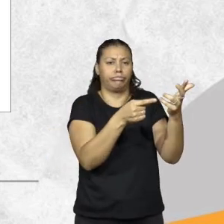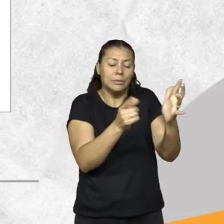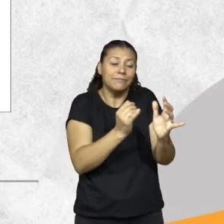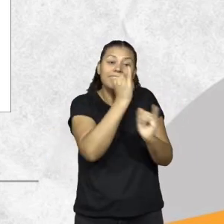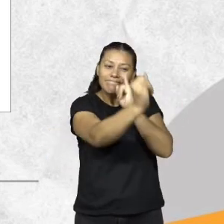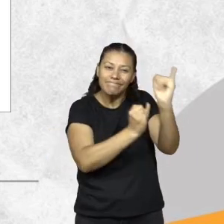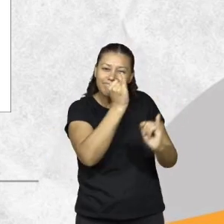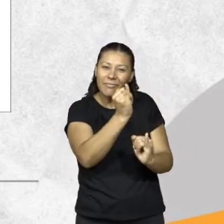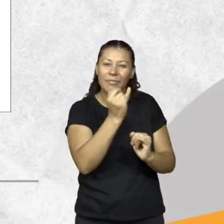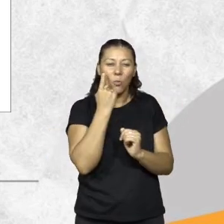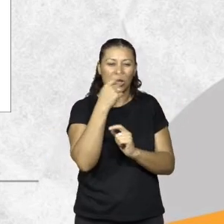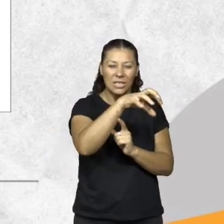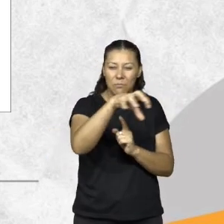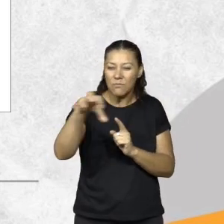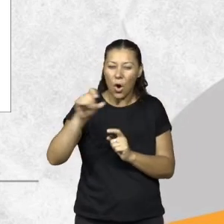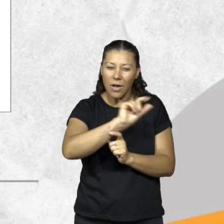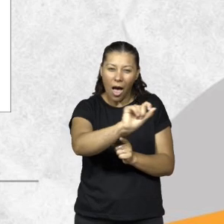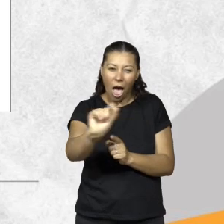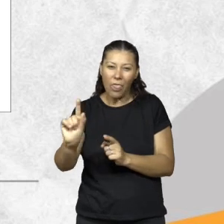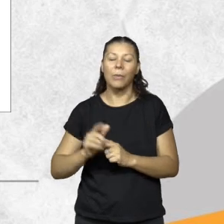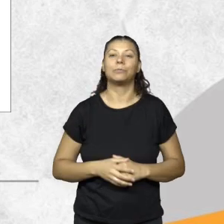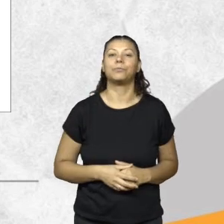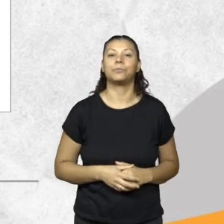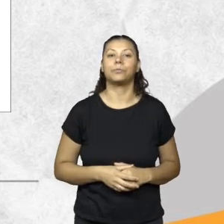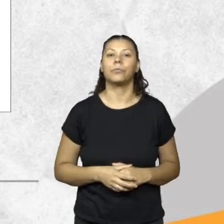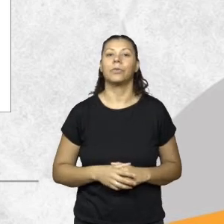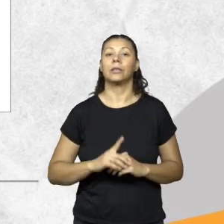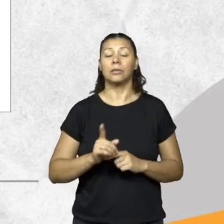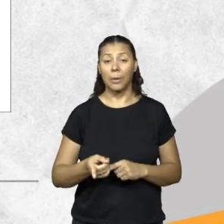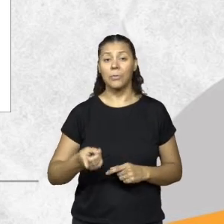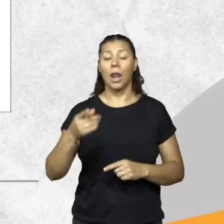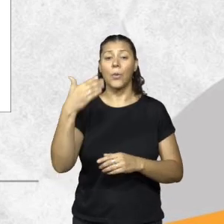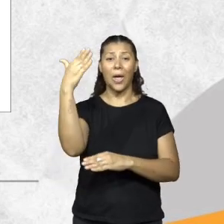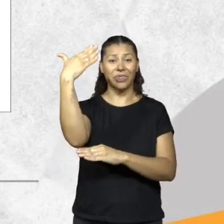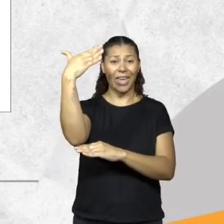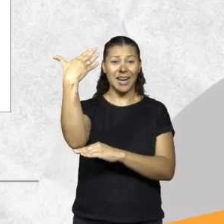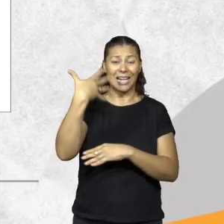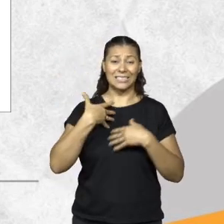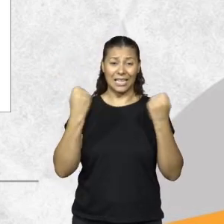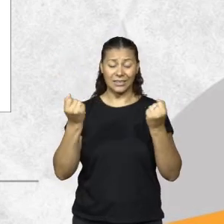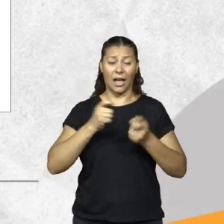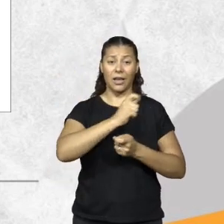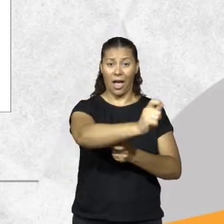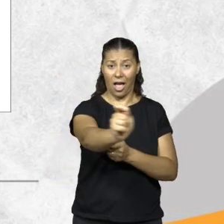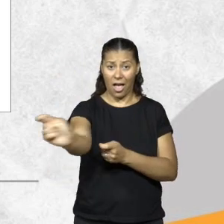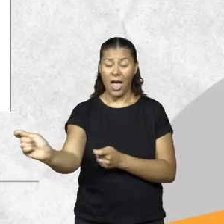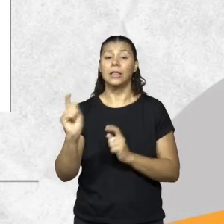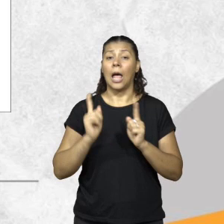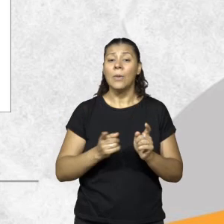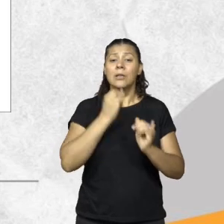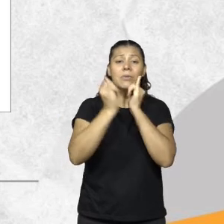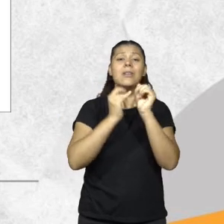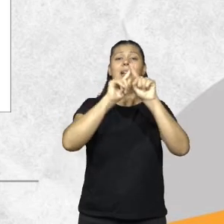de tejer con el municipio. Se les entrega la bandera sanitaria y se les da indicaciones de cómo puede ser la cartelería.